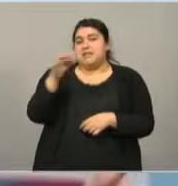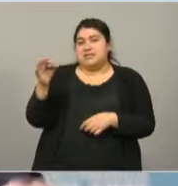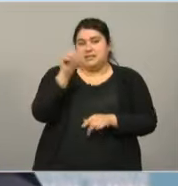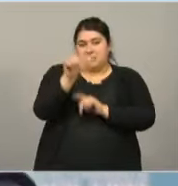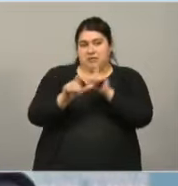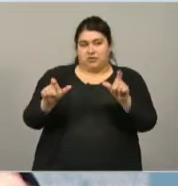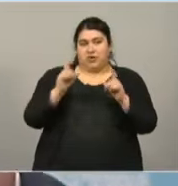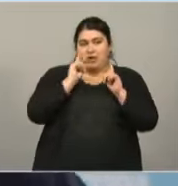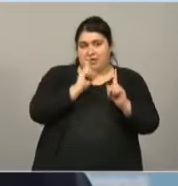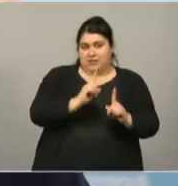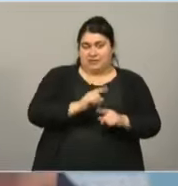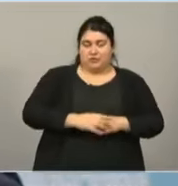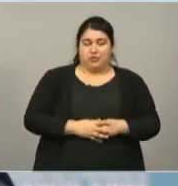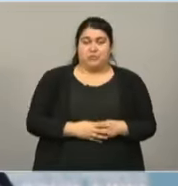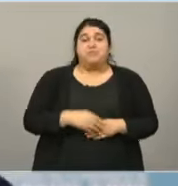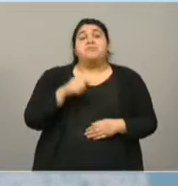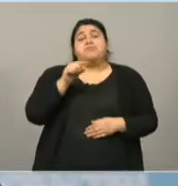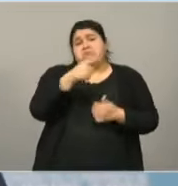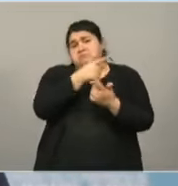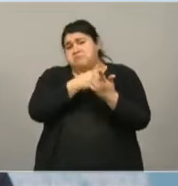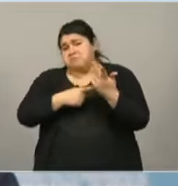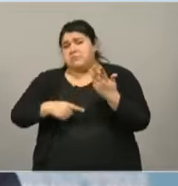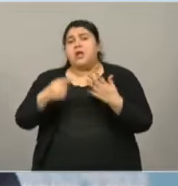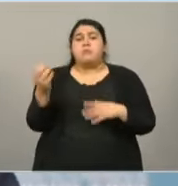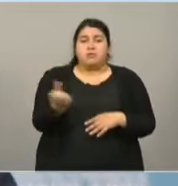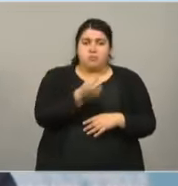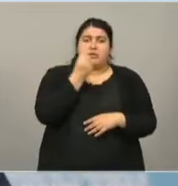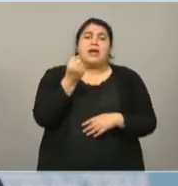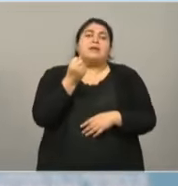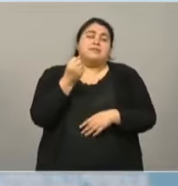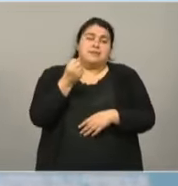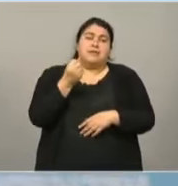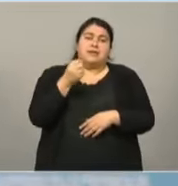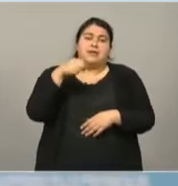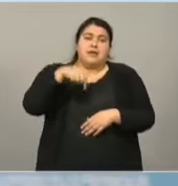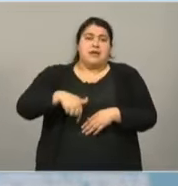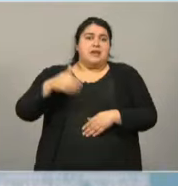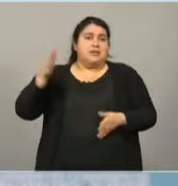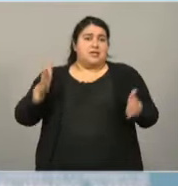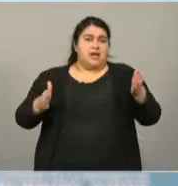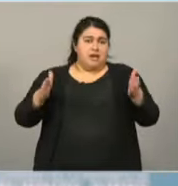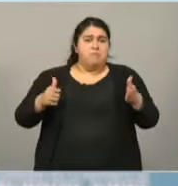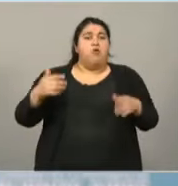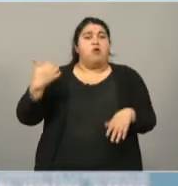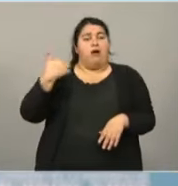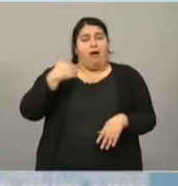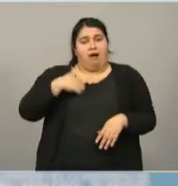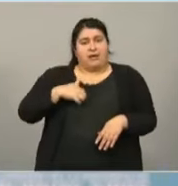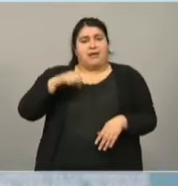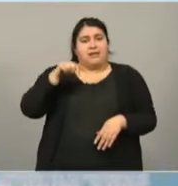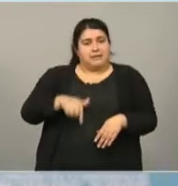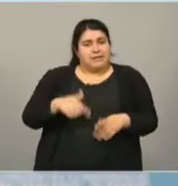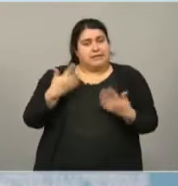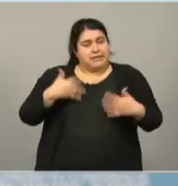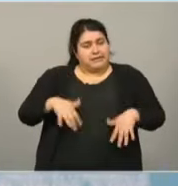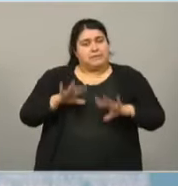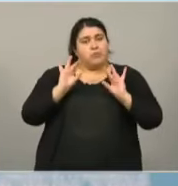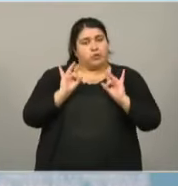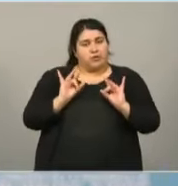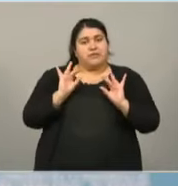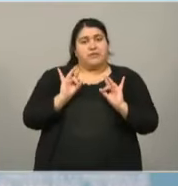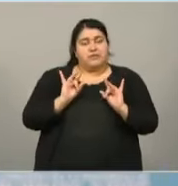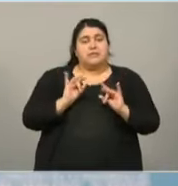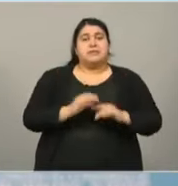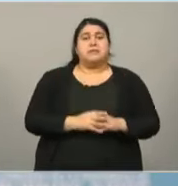beneficiarios esto es muy importante Por supuesto por el contexto que está atravesando nuestro país casi diría que eh